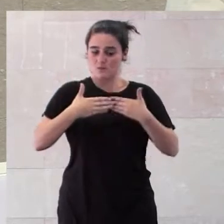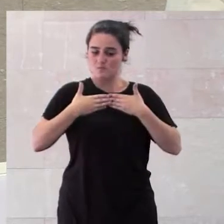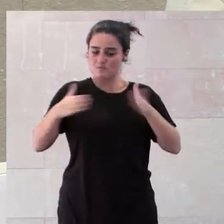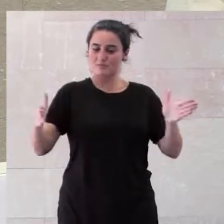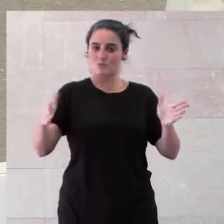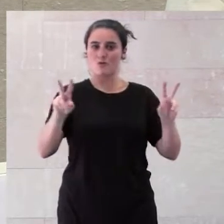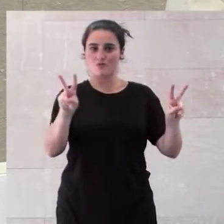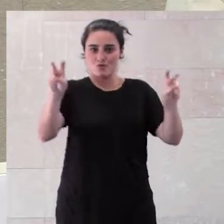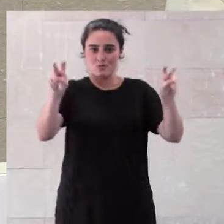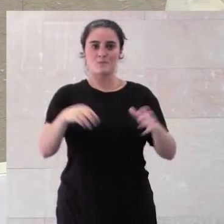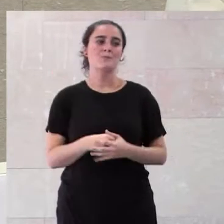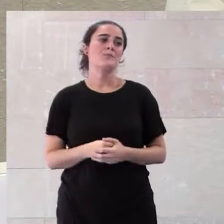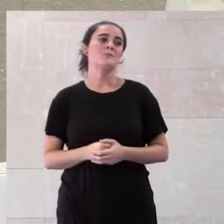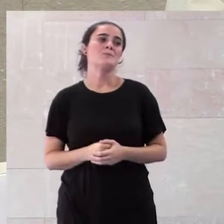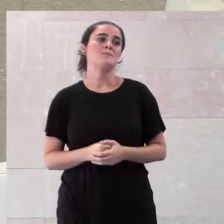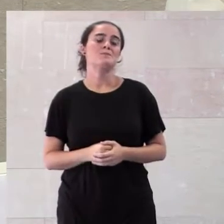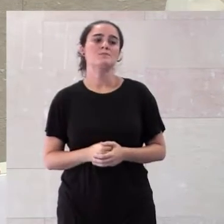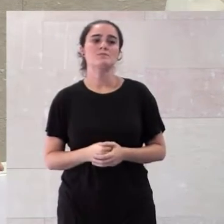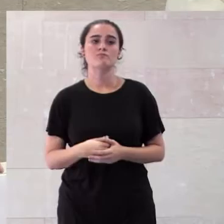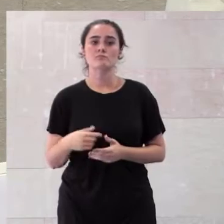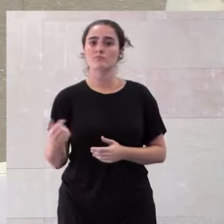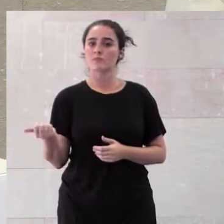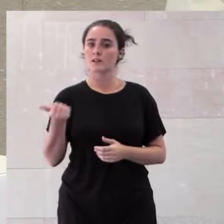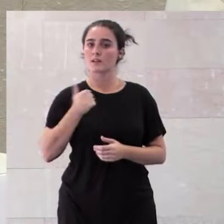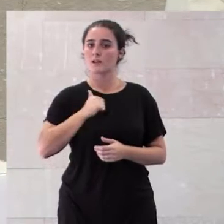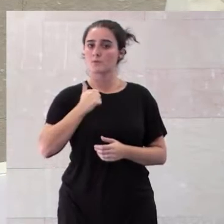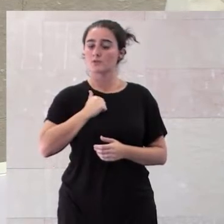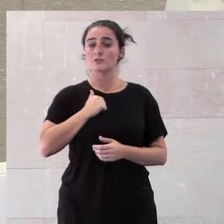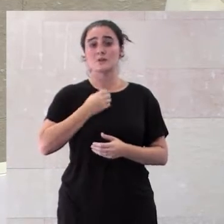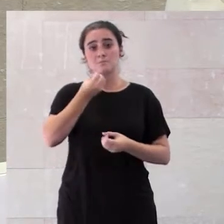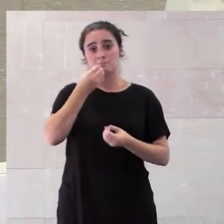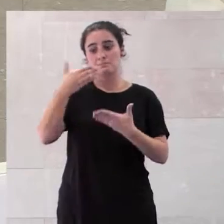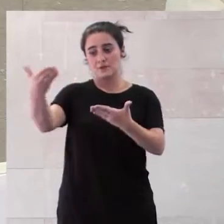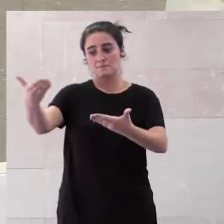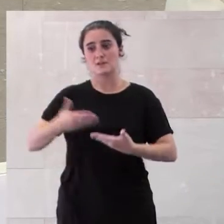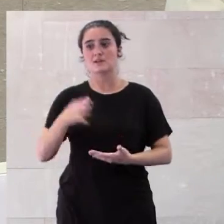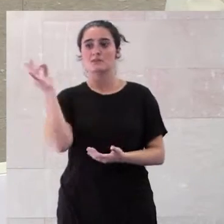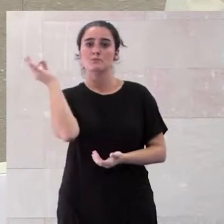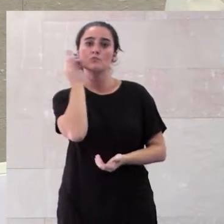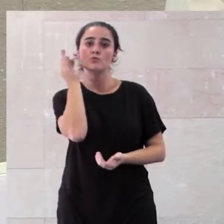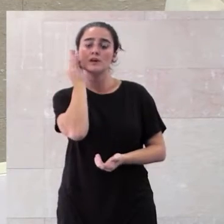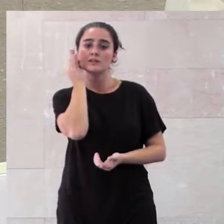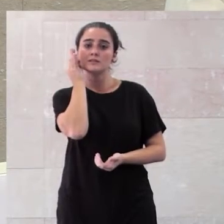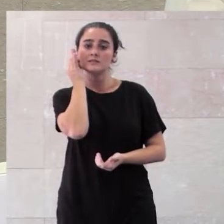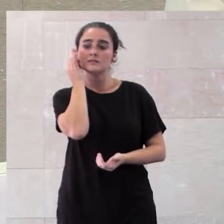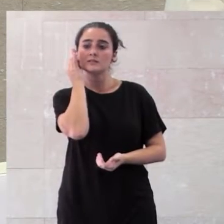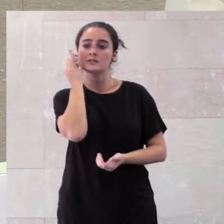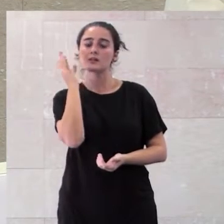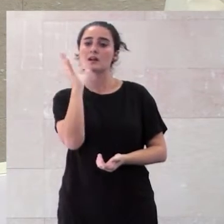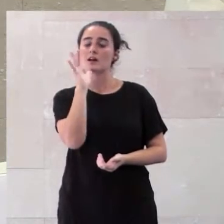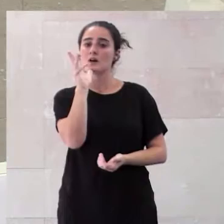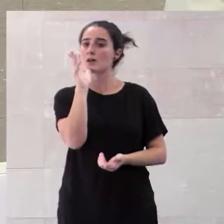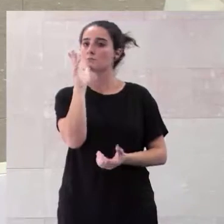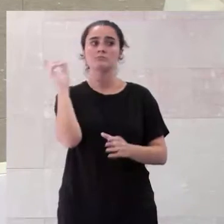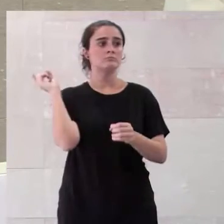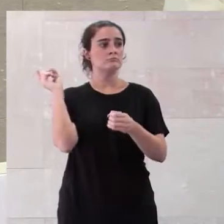berrian. Aprovecho para dar la bienvenida también a las mujeres que a continuación van a